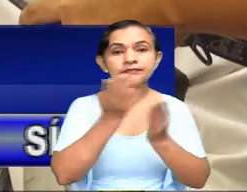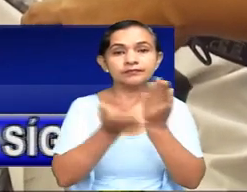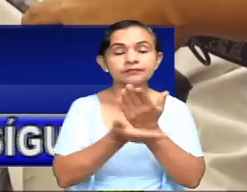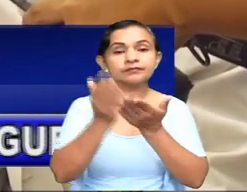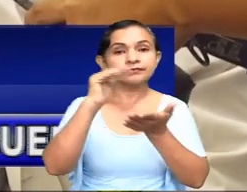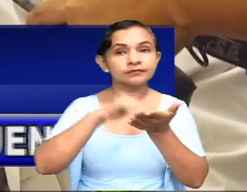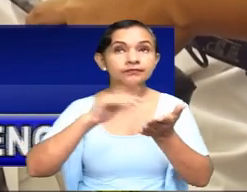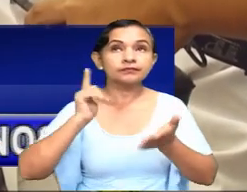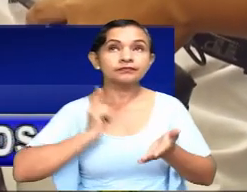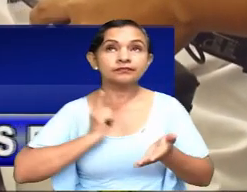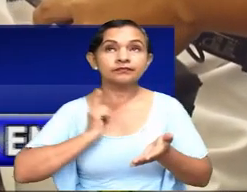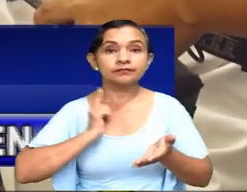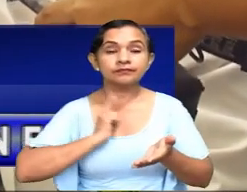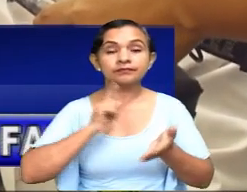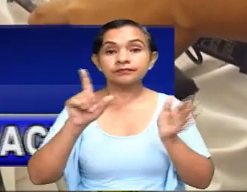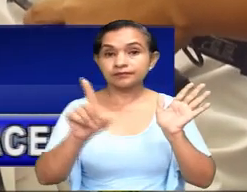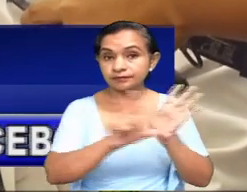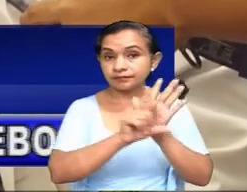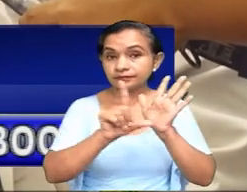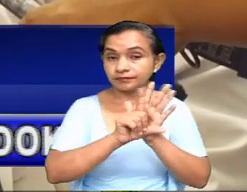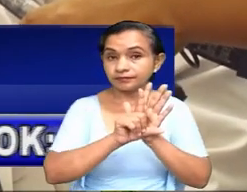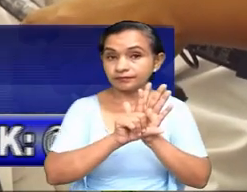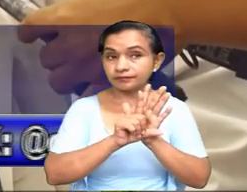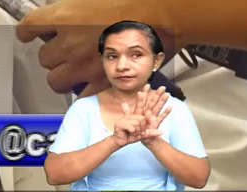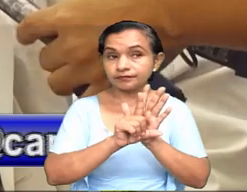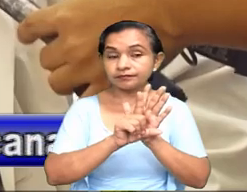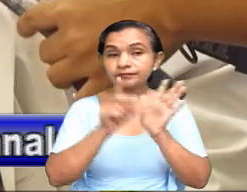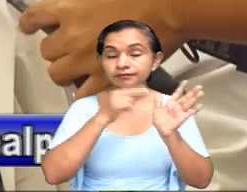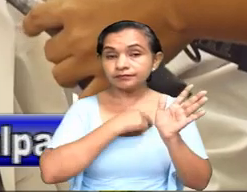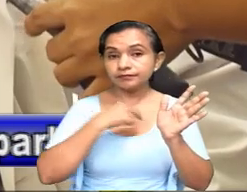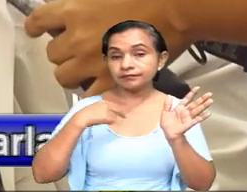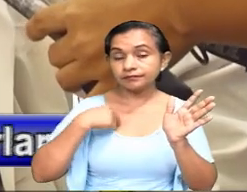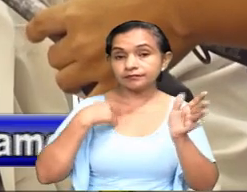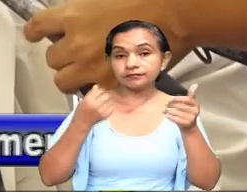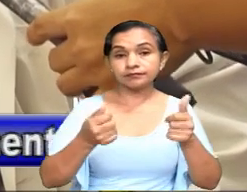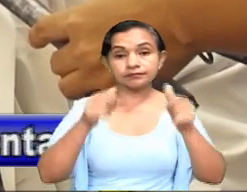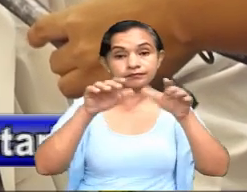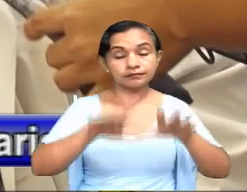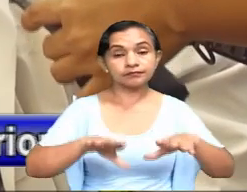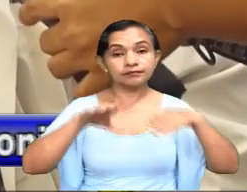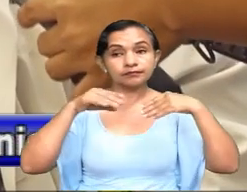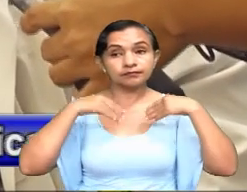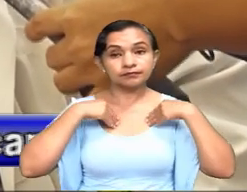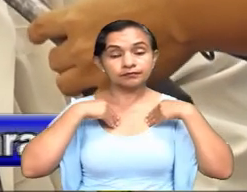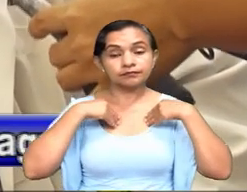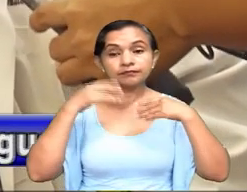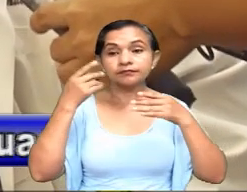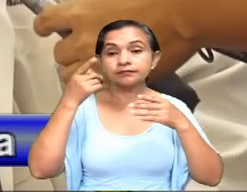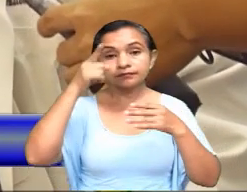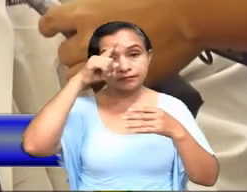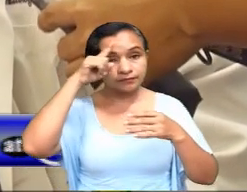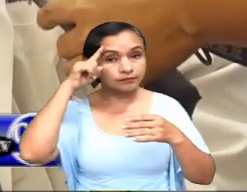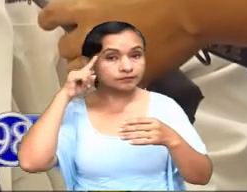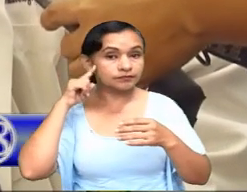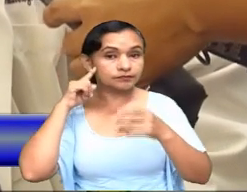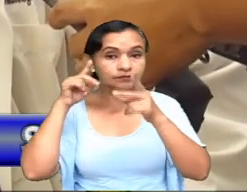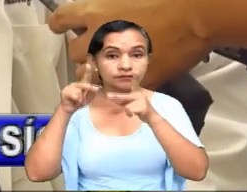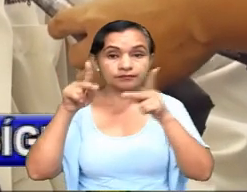que también está plasmada en una ley, ¿verdad?, que se fue aprobada este año, de la atención psicosocial a los